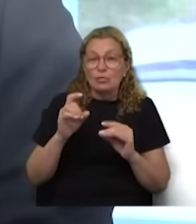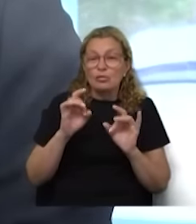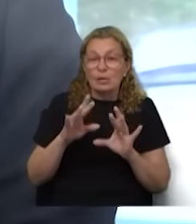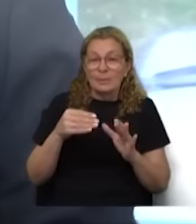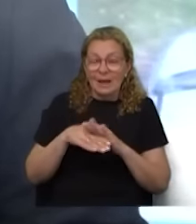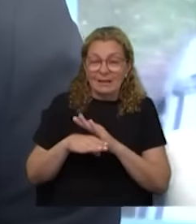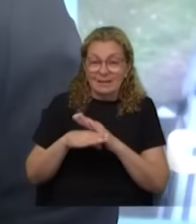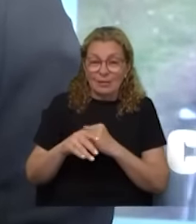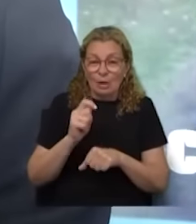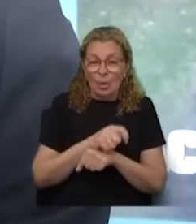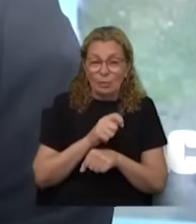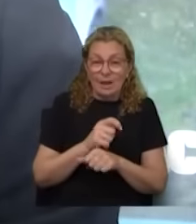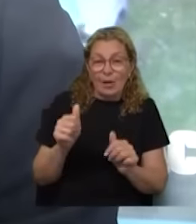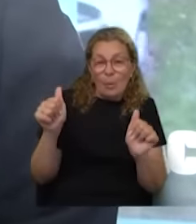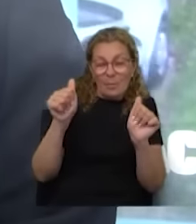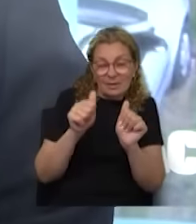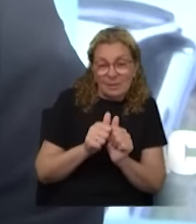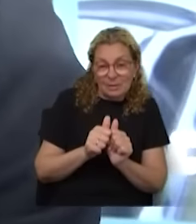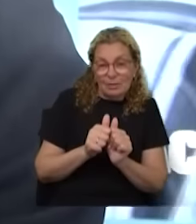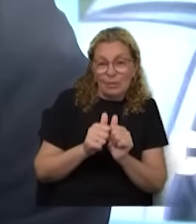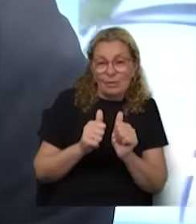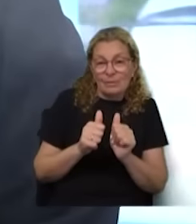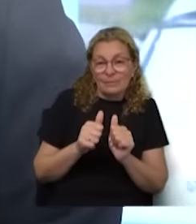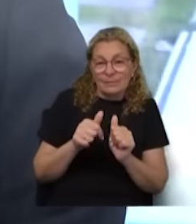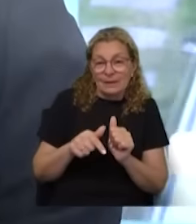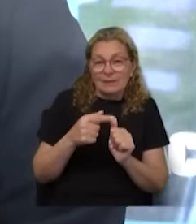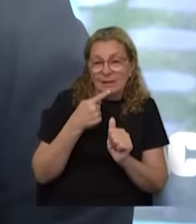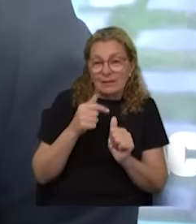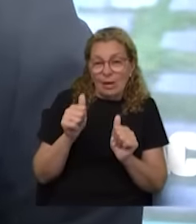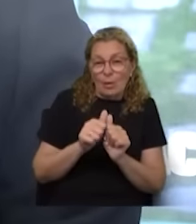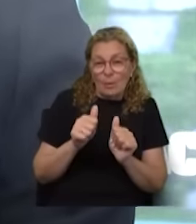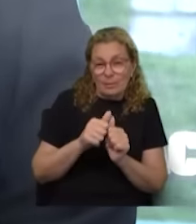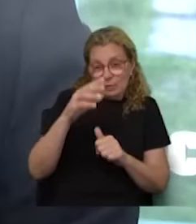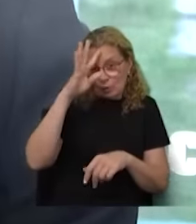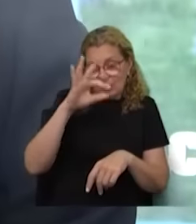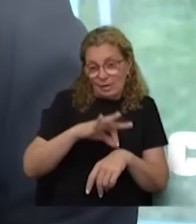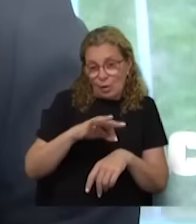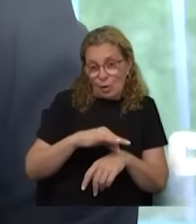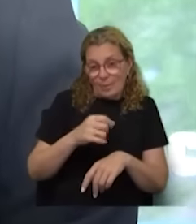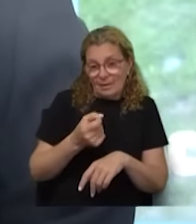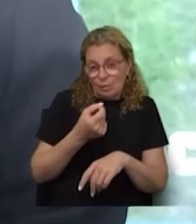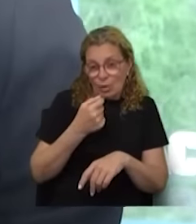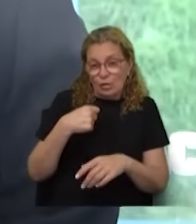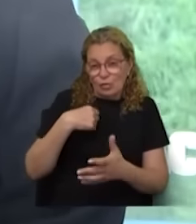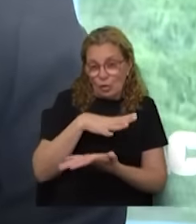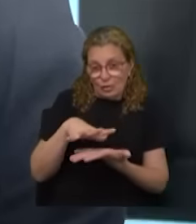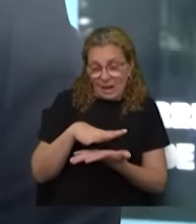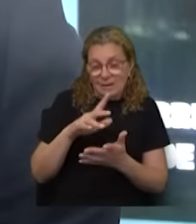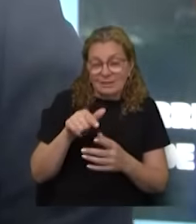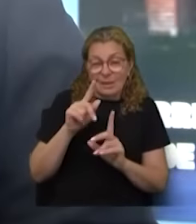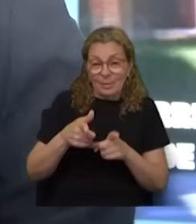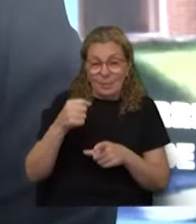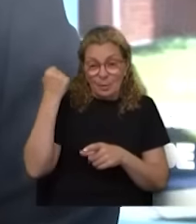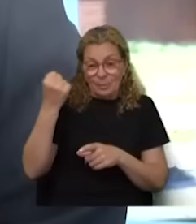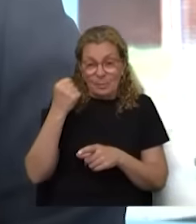acceso a la justicia sino de acompañamiento en términos este de acompañamiento psicológico psicosocial Entonces es muy importante que